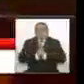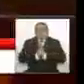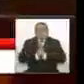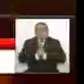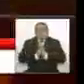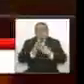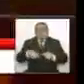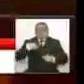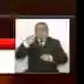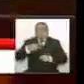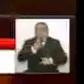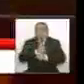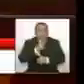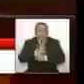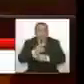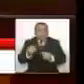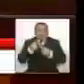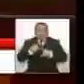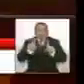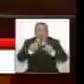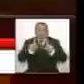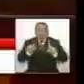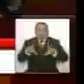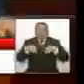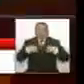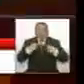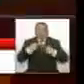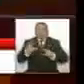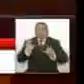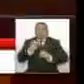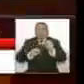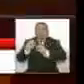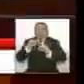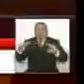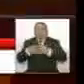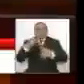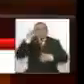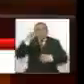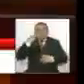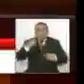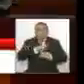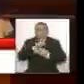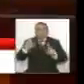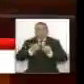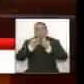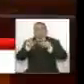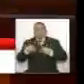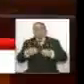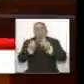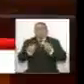tenga cuidado, porque yo no me refiero nunca a su organización política, porque yo no cuestiono cómo está su